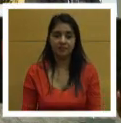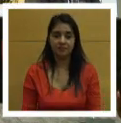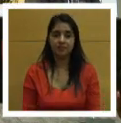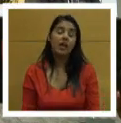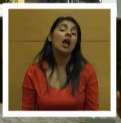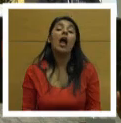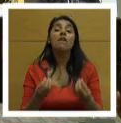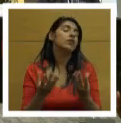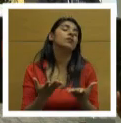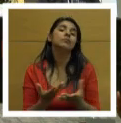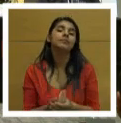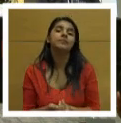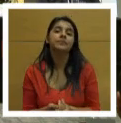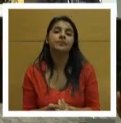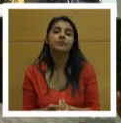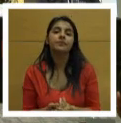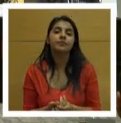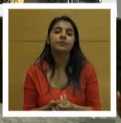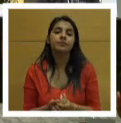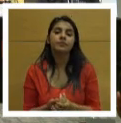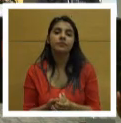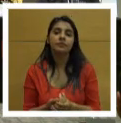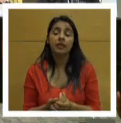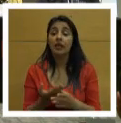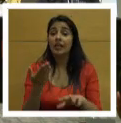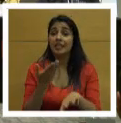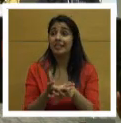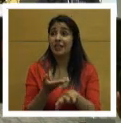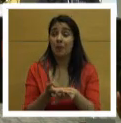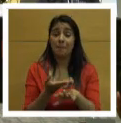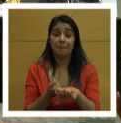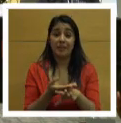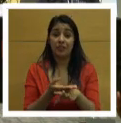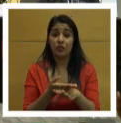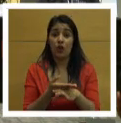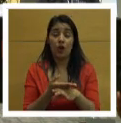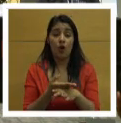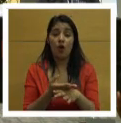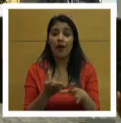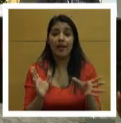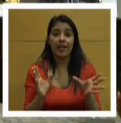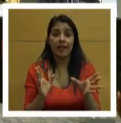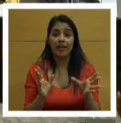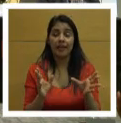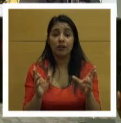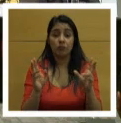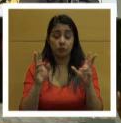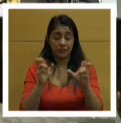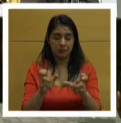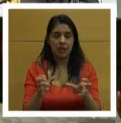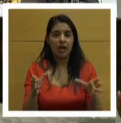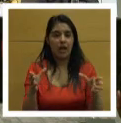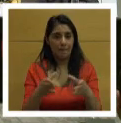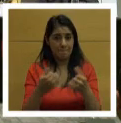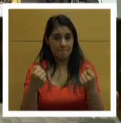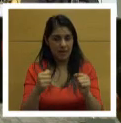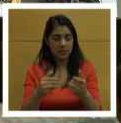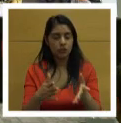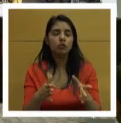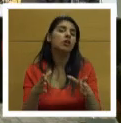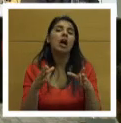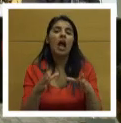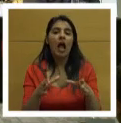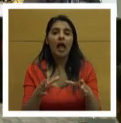Gracias. Bueno, como se nos pidió ciertos casos prácticos, hay un fallo muy, muy interesante